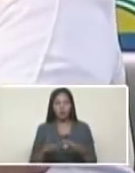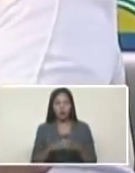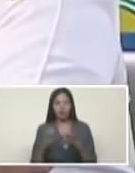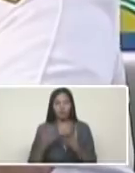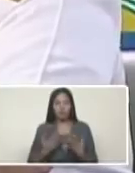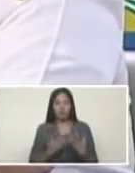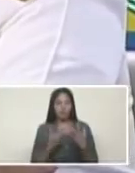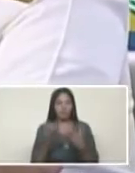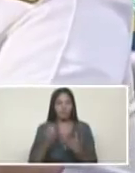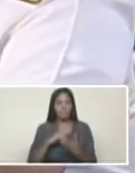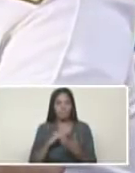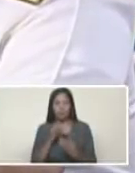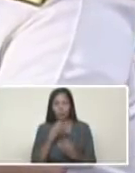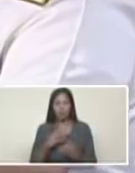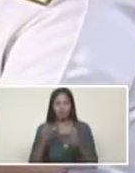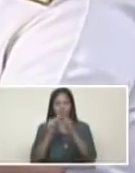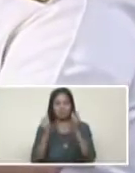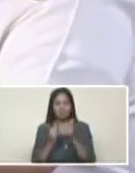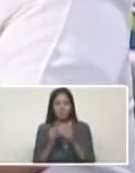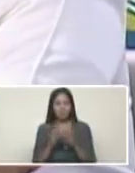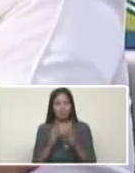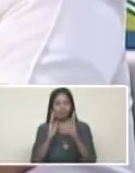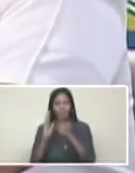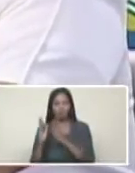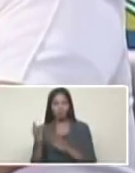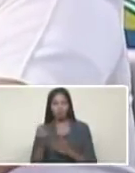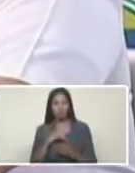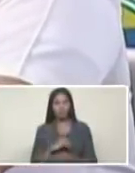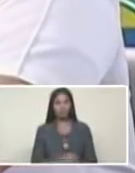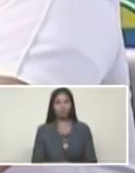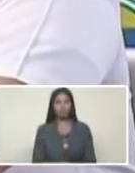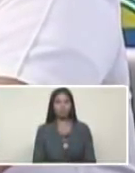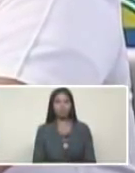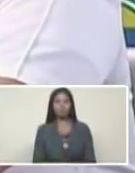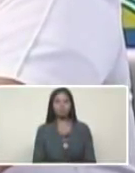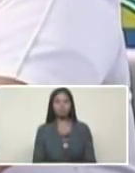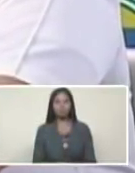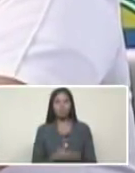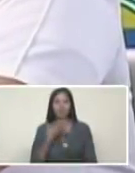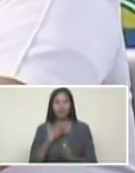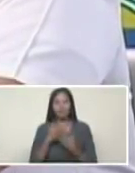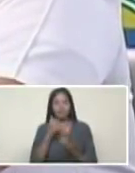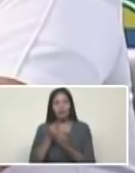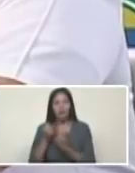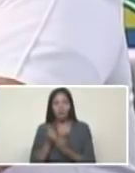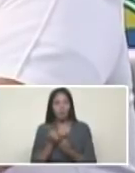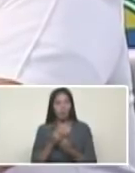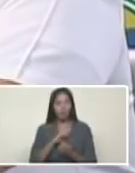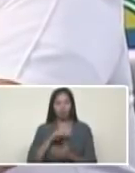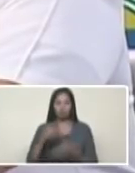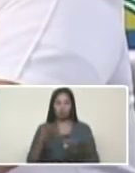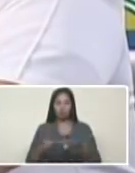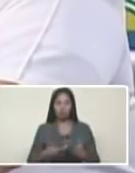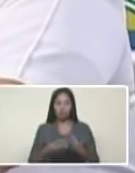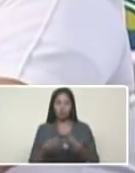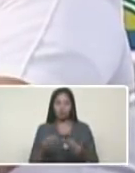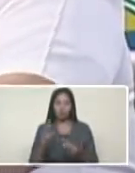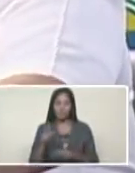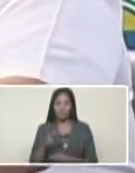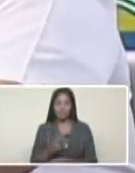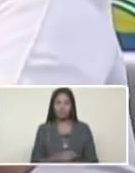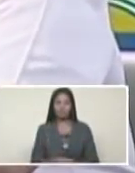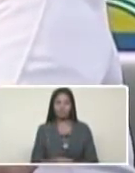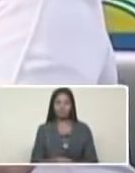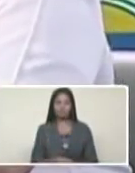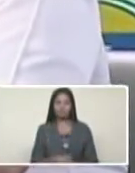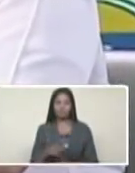sitios, con un buen sistema de comando y control. Todo eso, mi comandante jefe, gracias a los apoyos que hemos recibido de su parte y también,